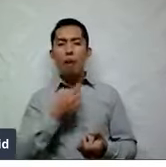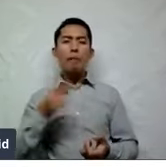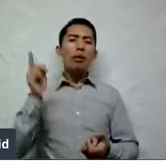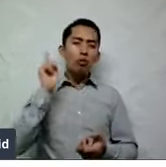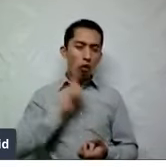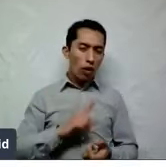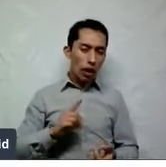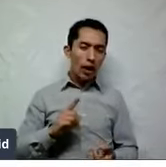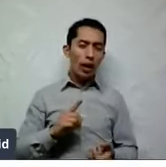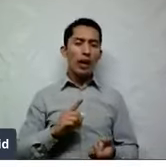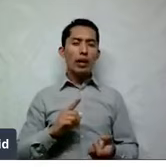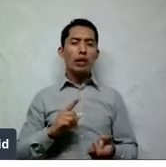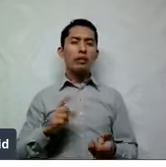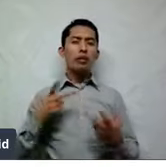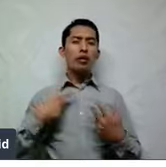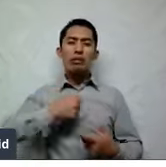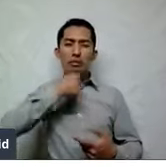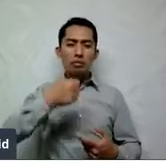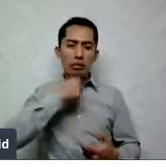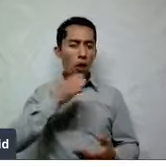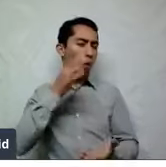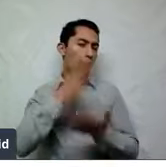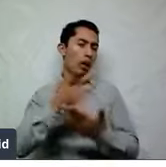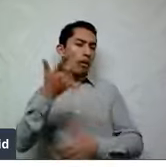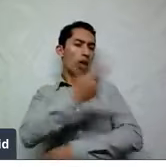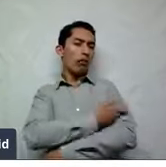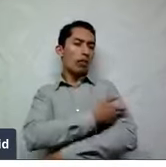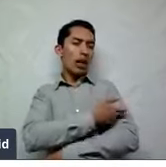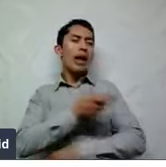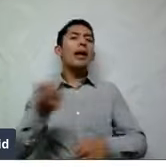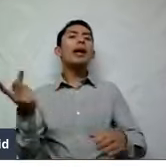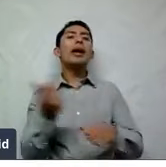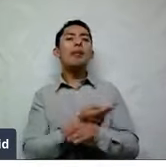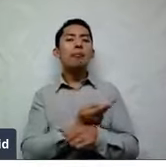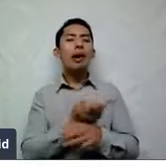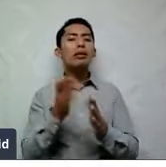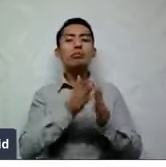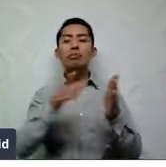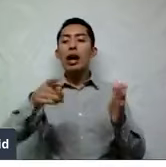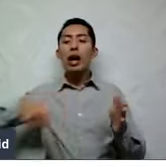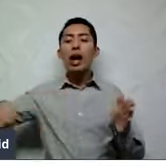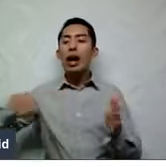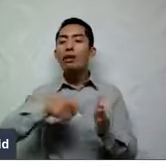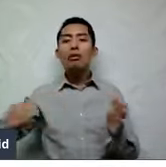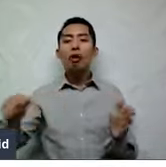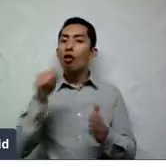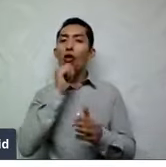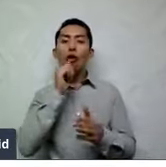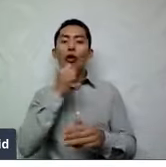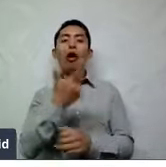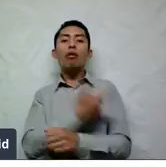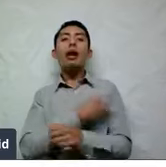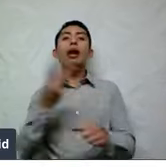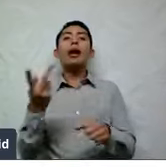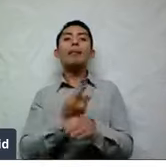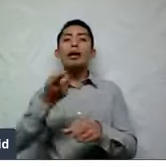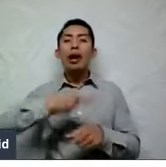niños y personas adultas mayores. ¿Qué pasa con el sector que no está teniendo acceso a la vacuna,